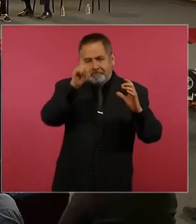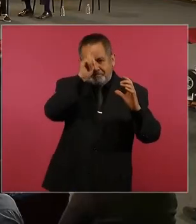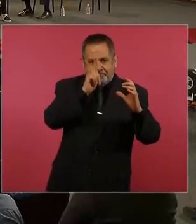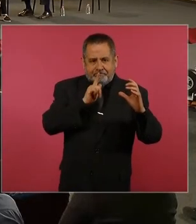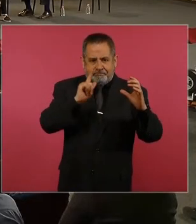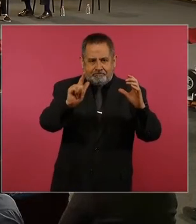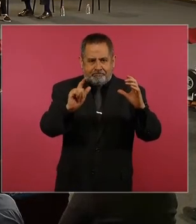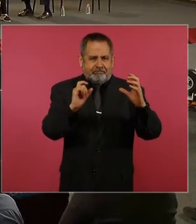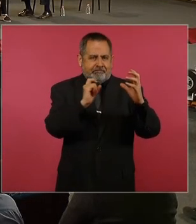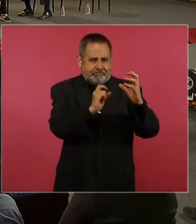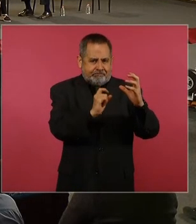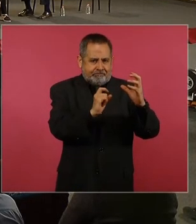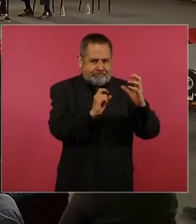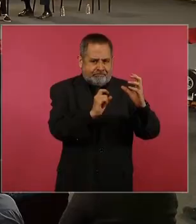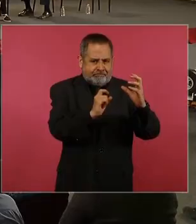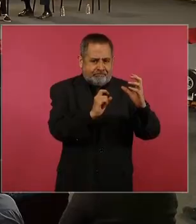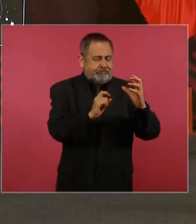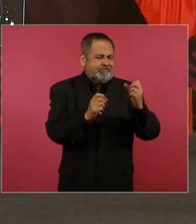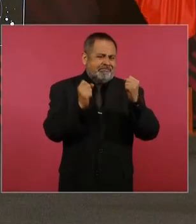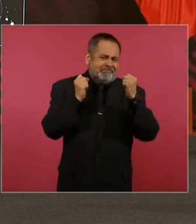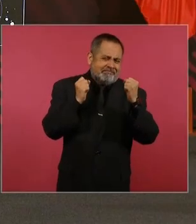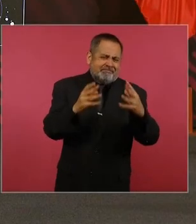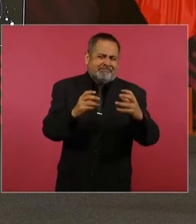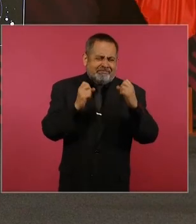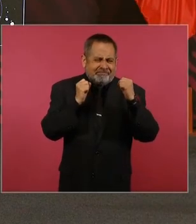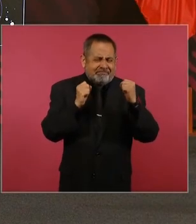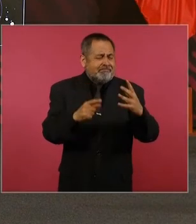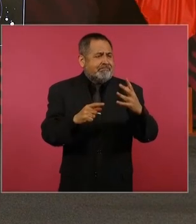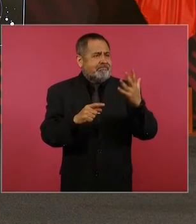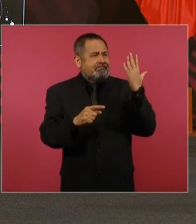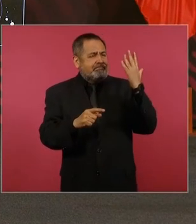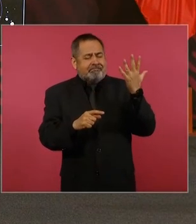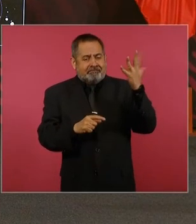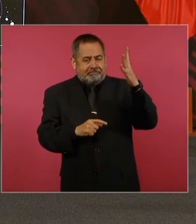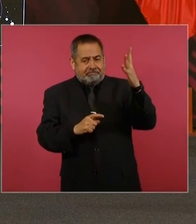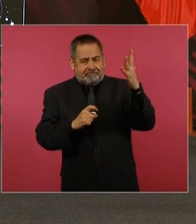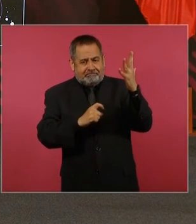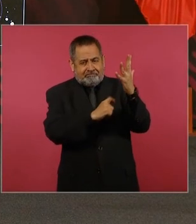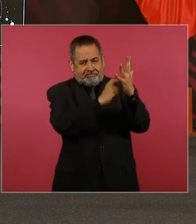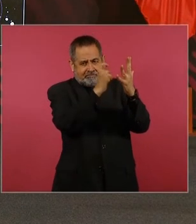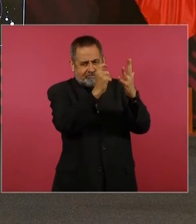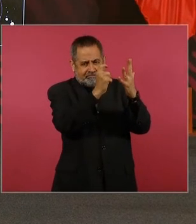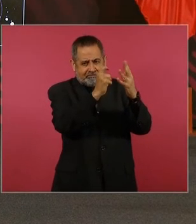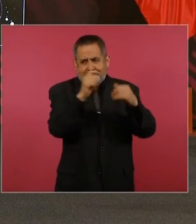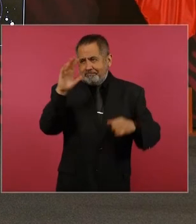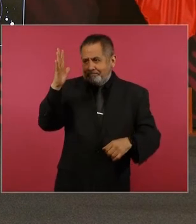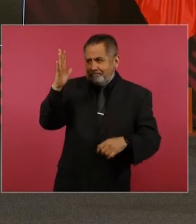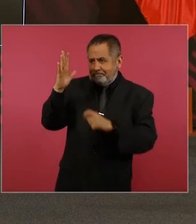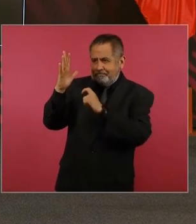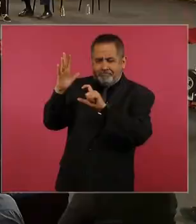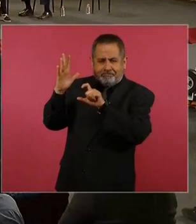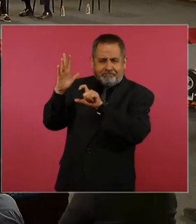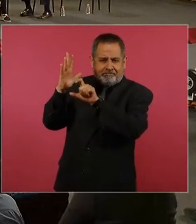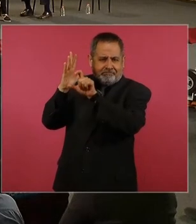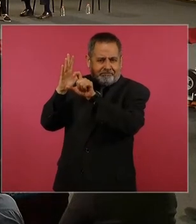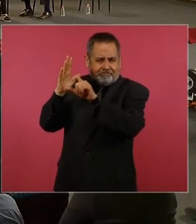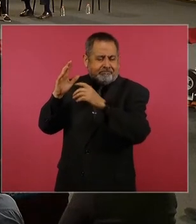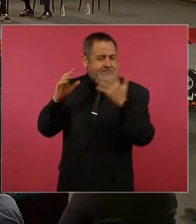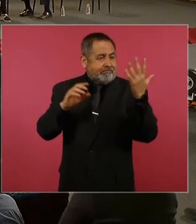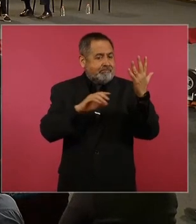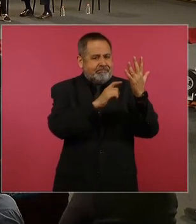habrá muchísimos eclipses que tendrán lugar en el universo al unísono. Y uno de ellos, la que sigue, ya ahora sí la